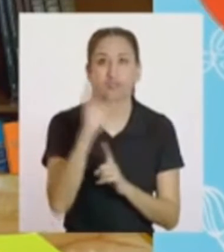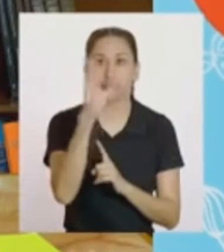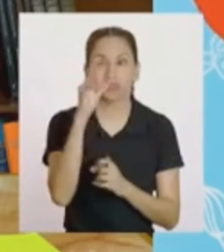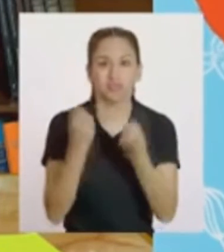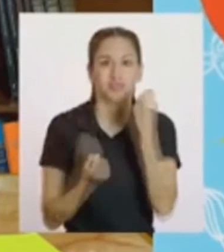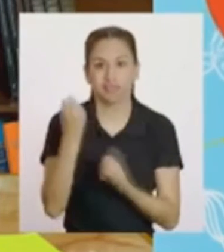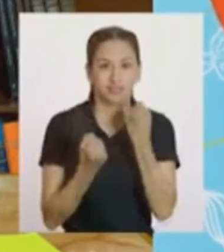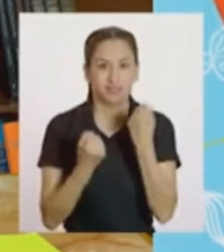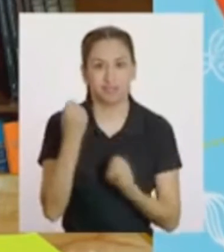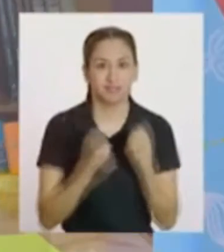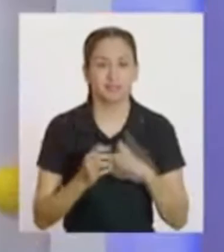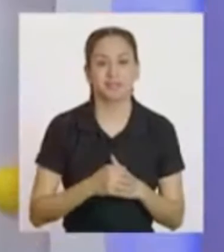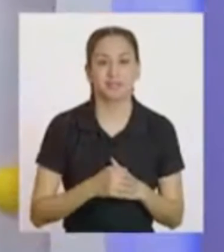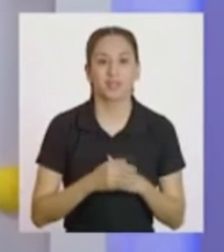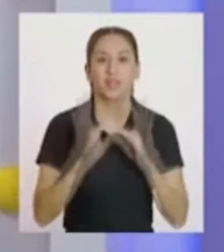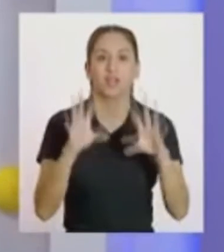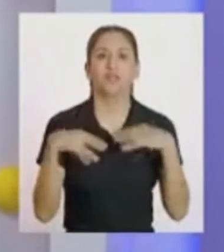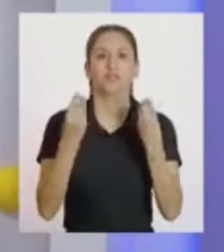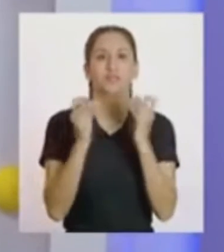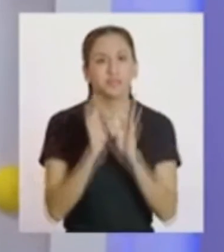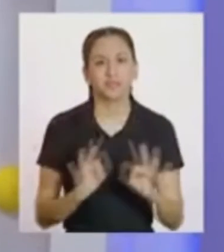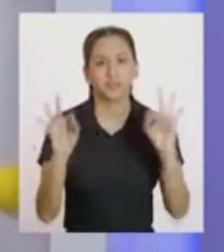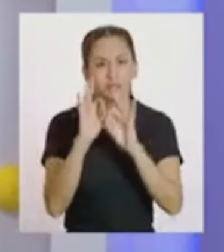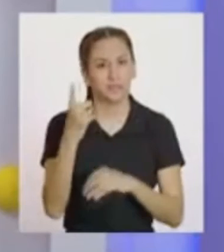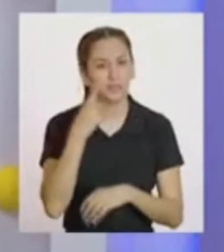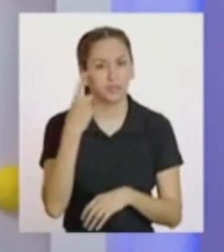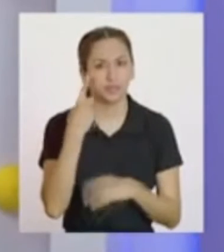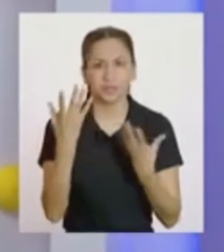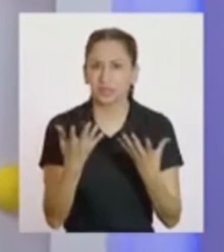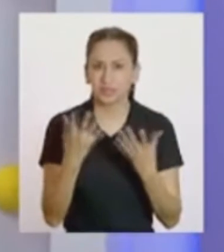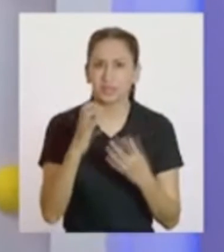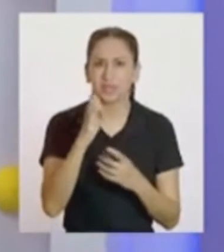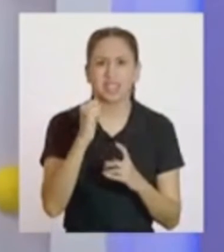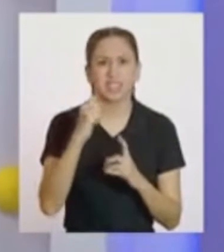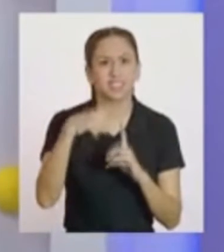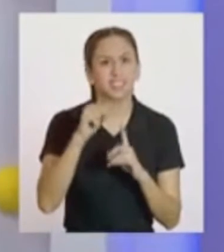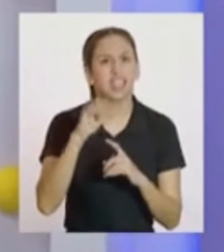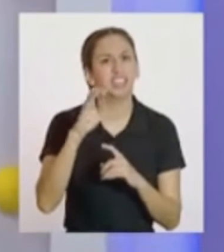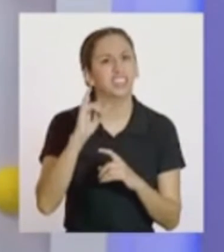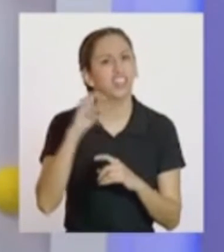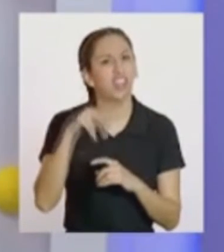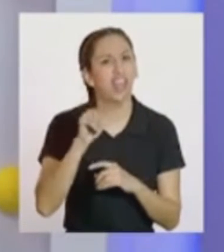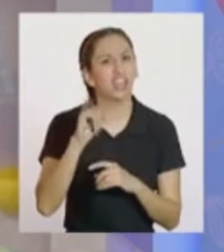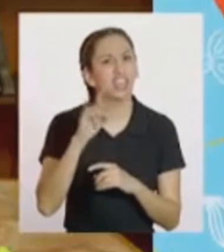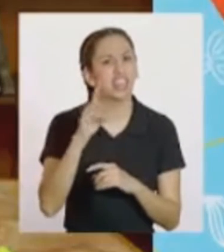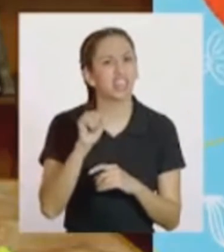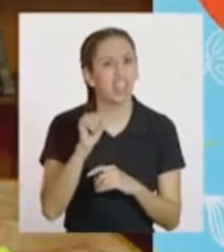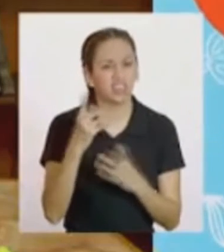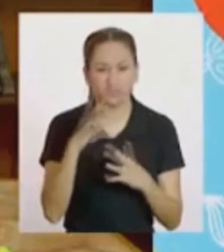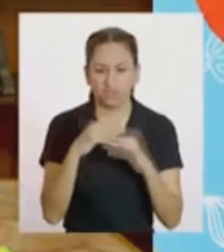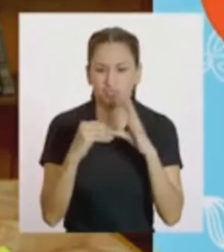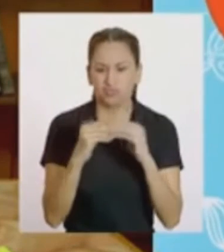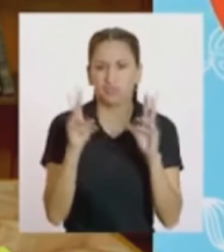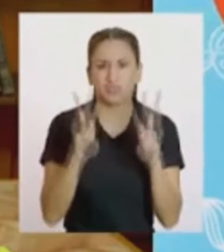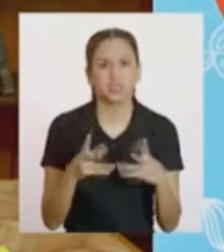los medios de transporte. ¿Por qué es importante conocer la estacionalidad de las frutas y las verduras? Conocer